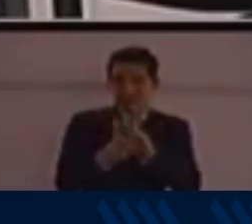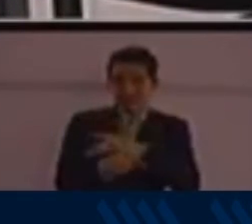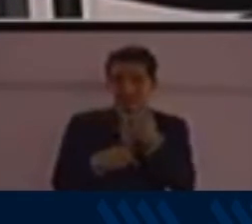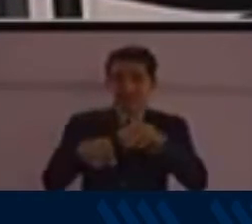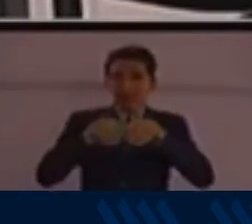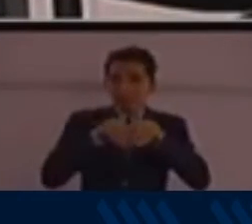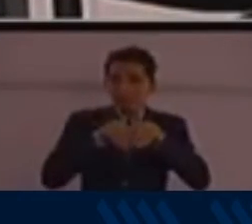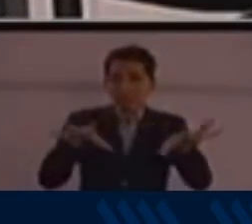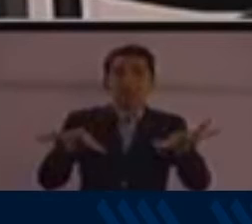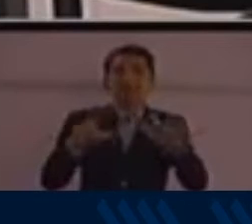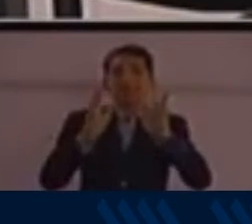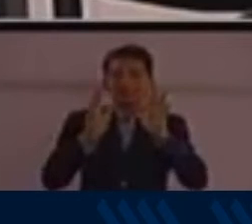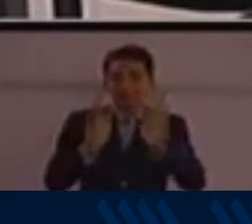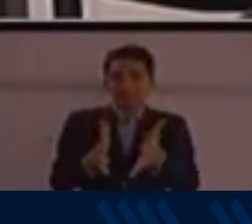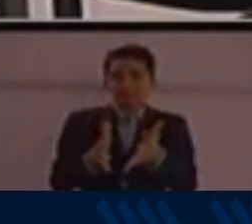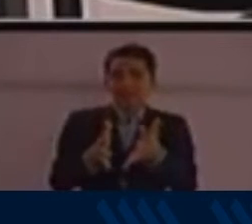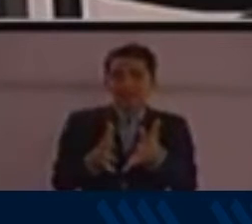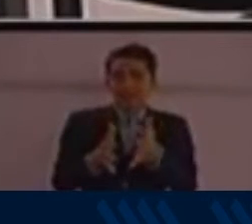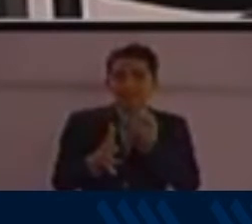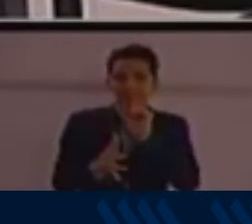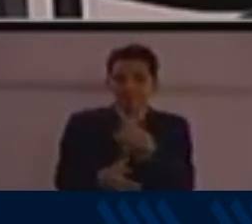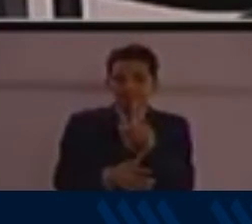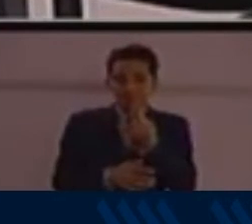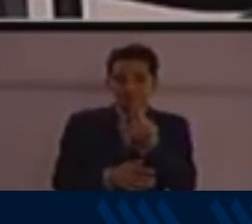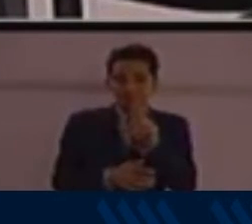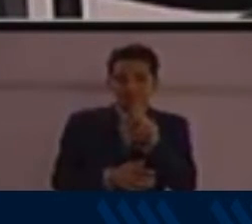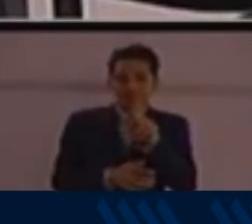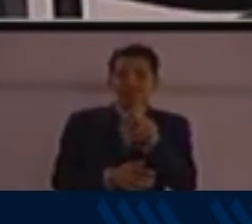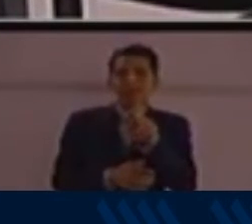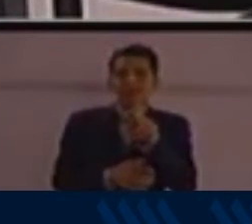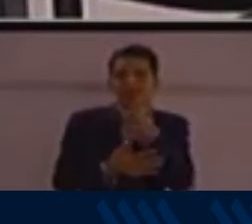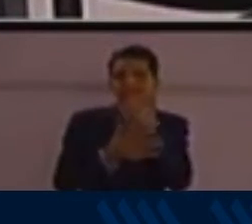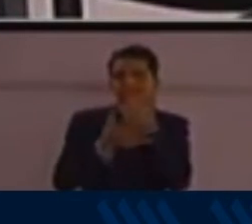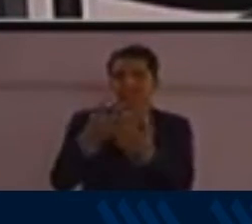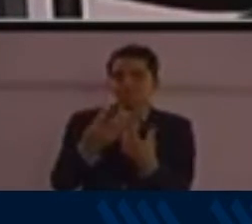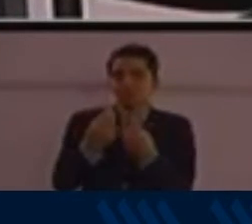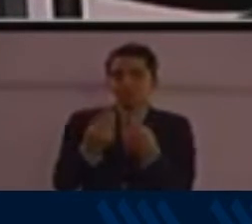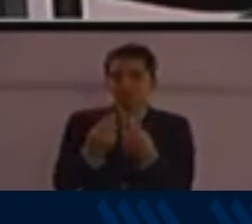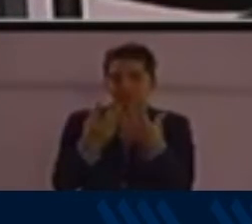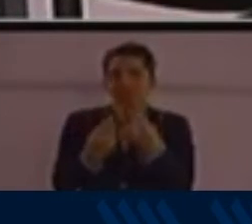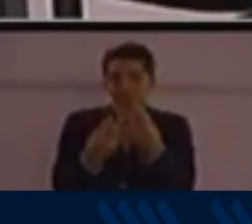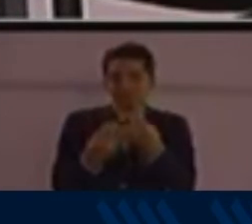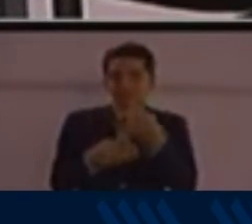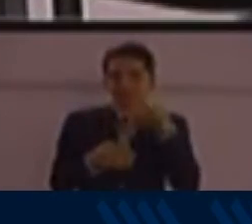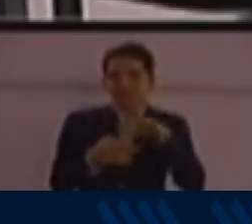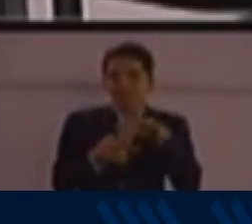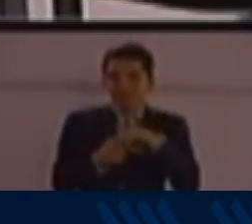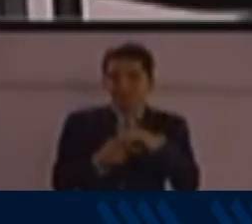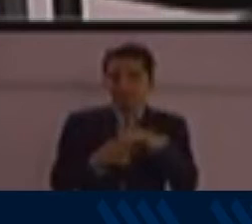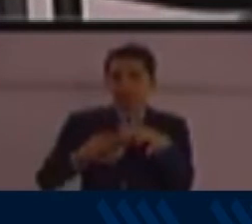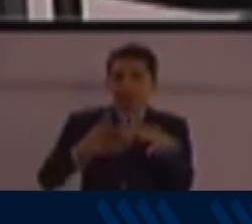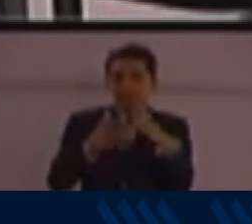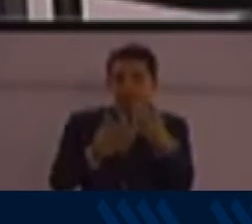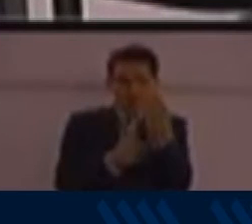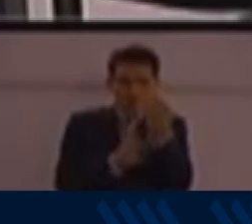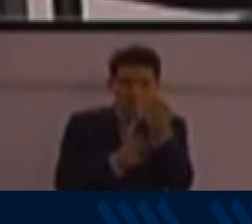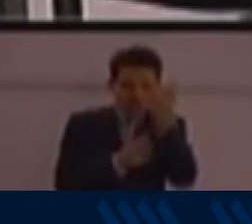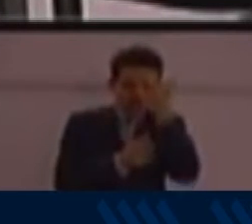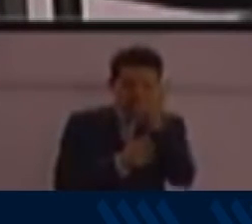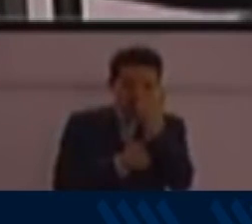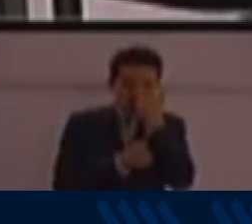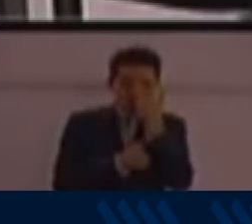pública del sistema prep llega alrededor de las nueve de la noche